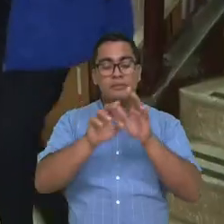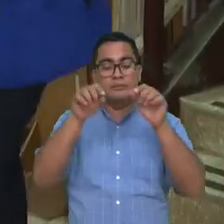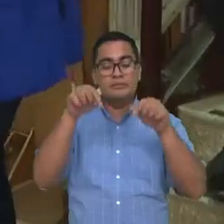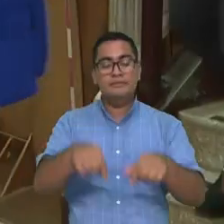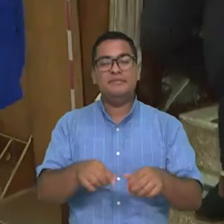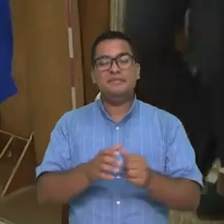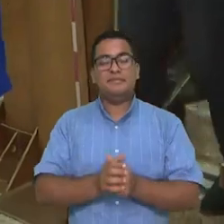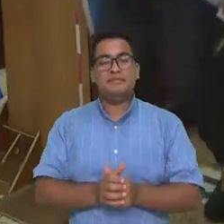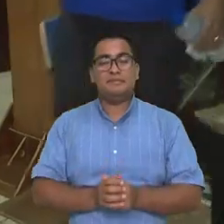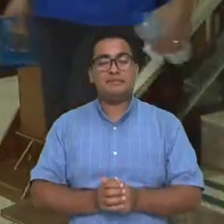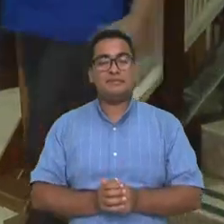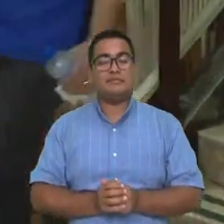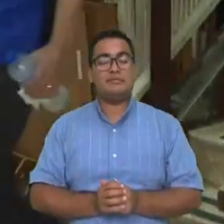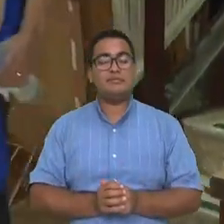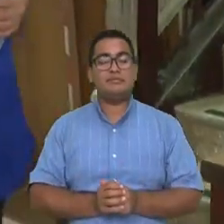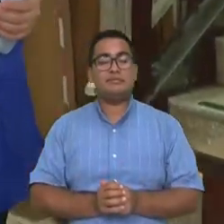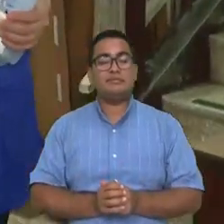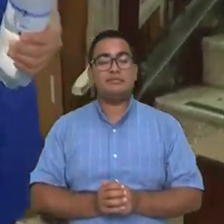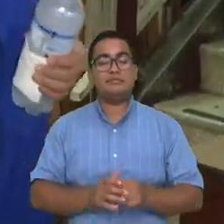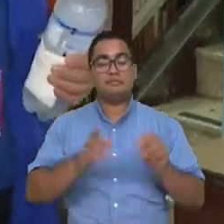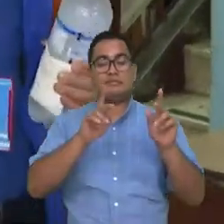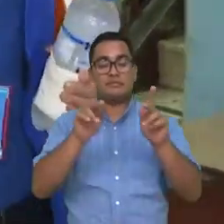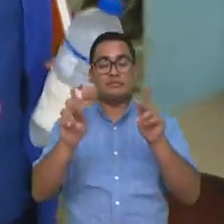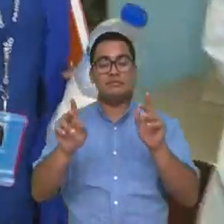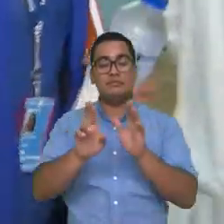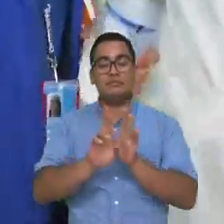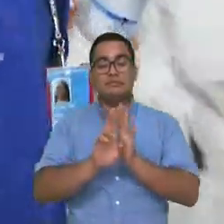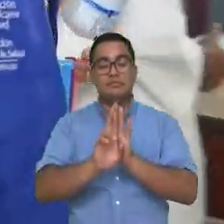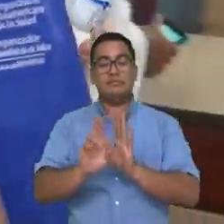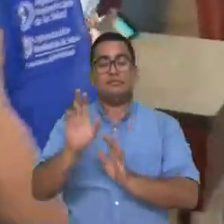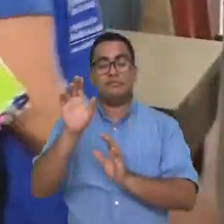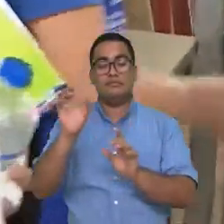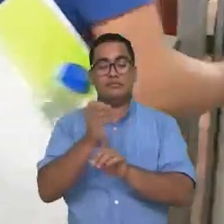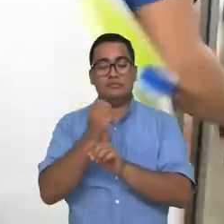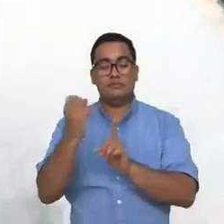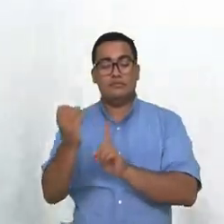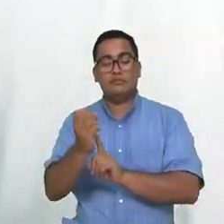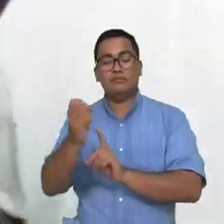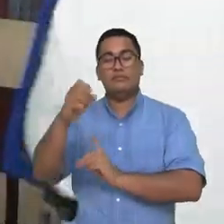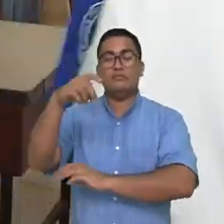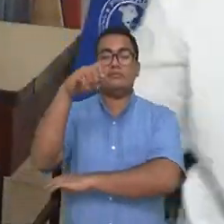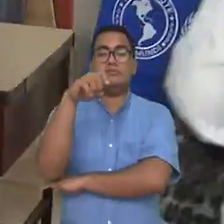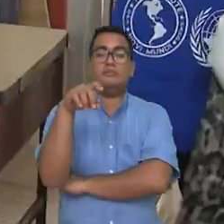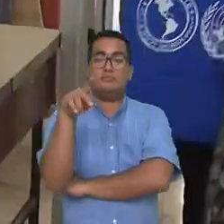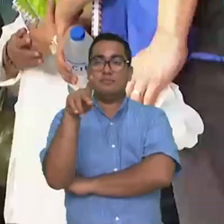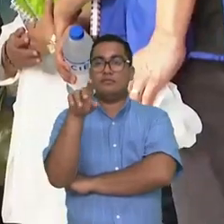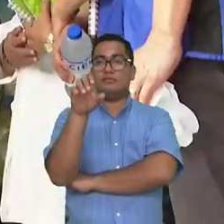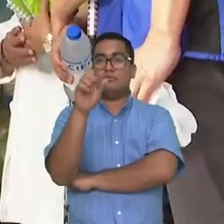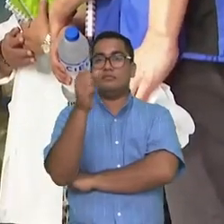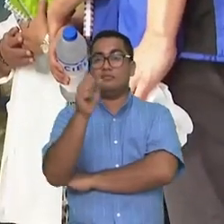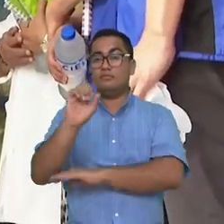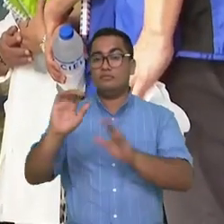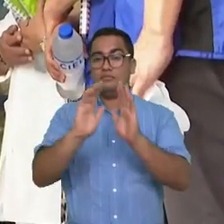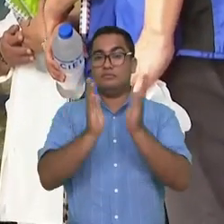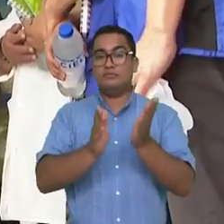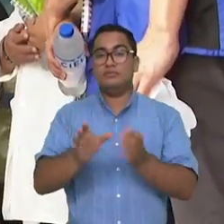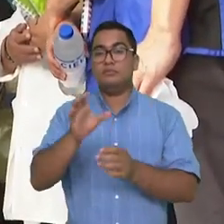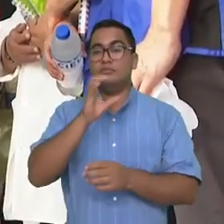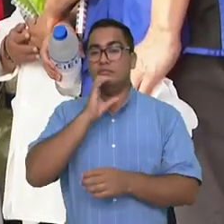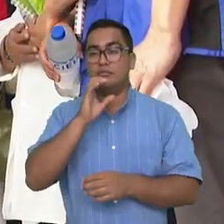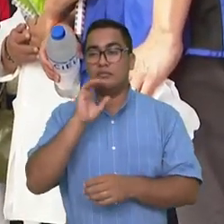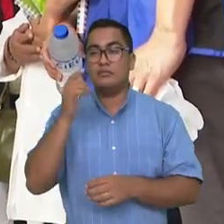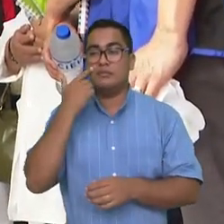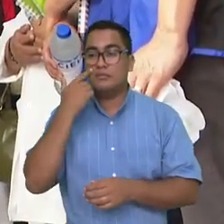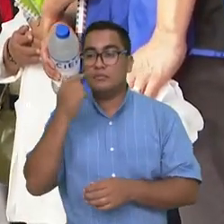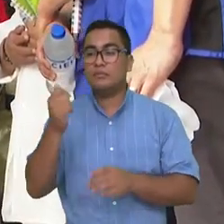momento. En compañía de representantes de la Organización Panamericana de la Salud, la epidemióloga cubana conoció las instalaciones